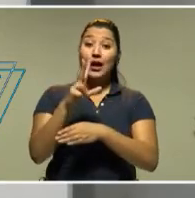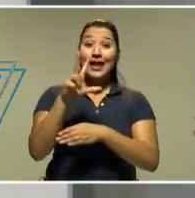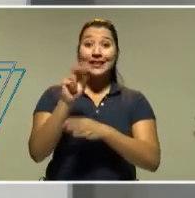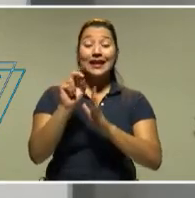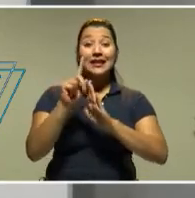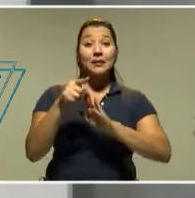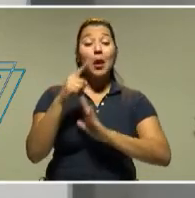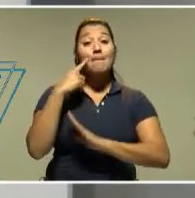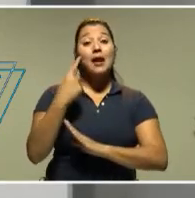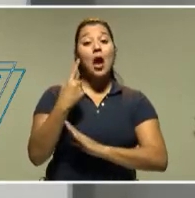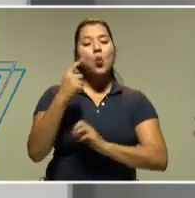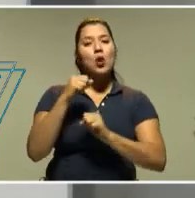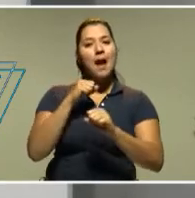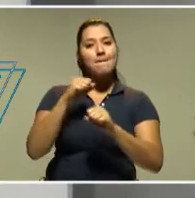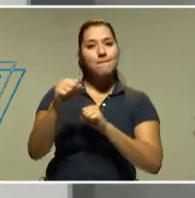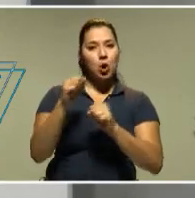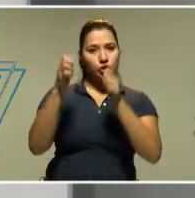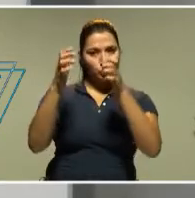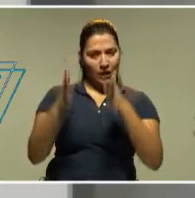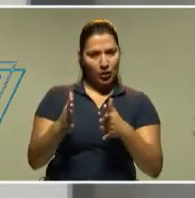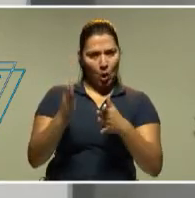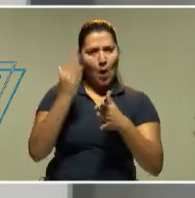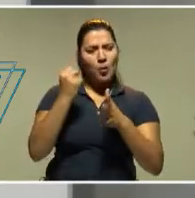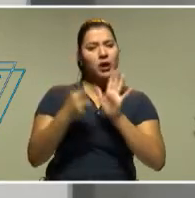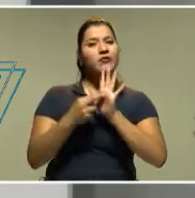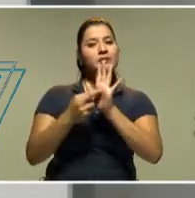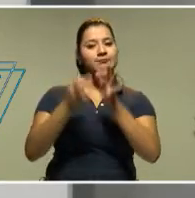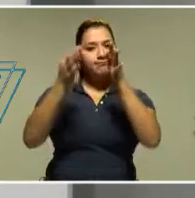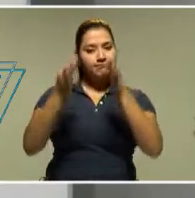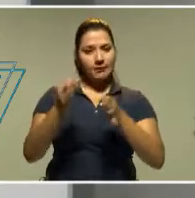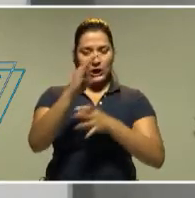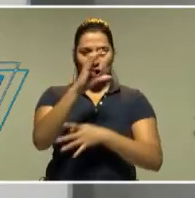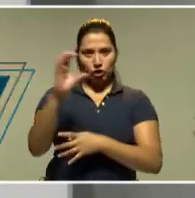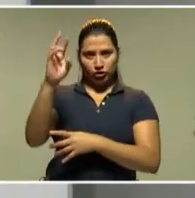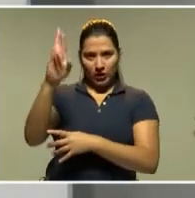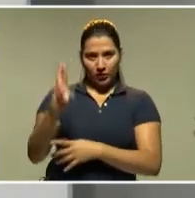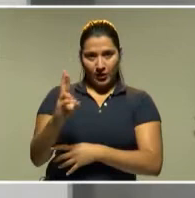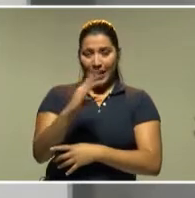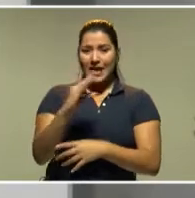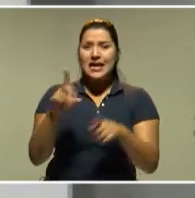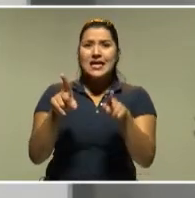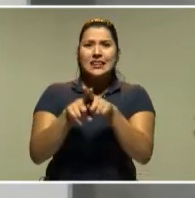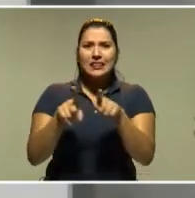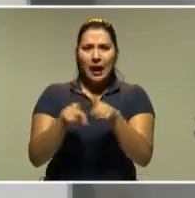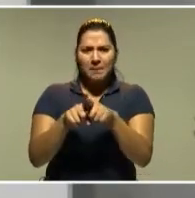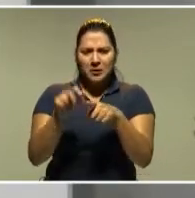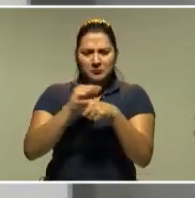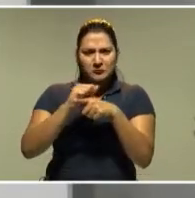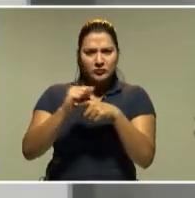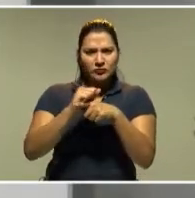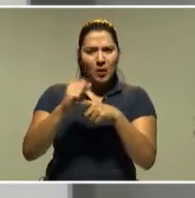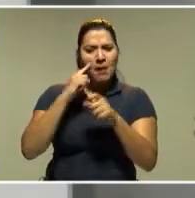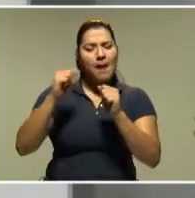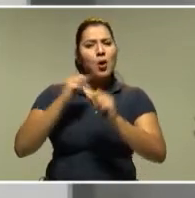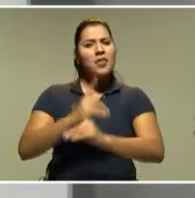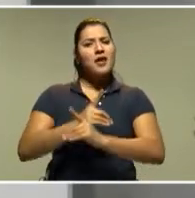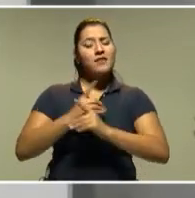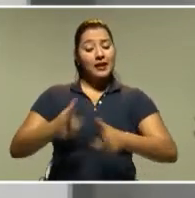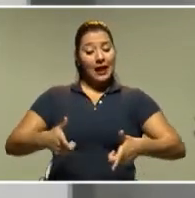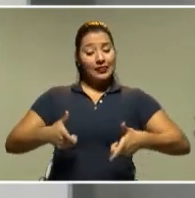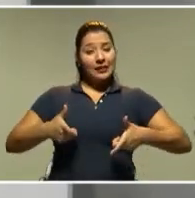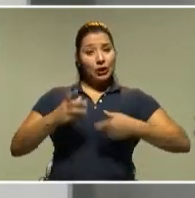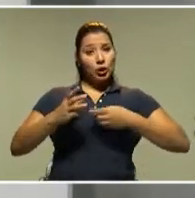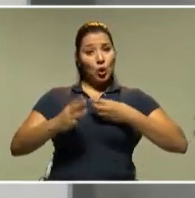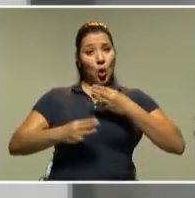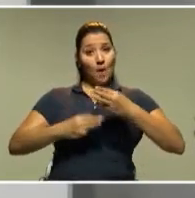a una boxeadora que ha puesto en alto el nombre de Costa Rica y que además se prepara para defender su título mundial el